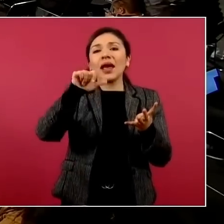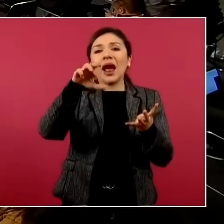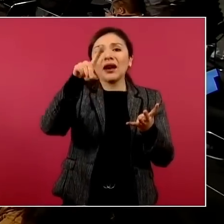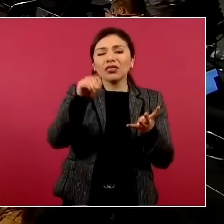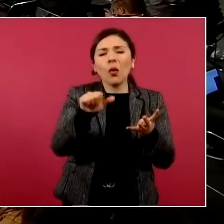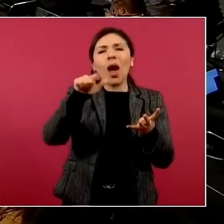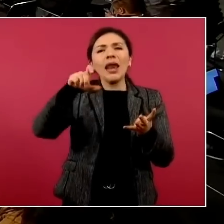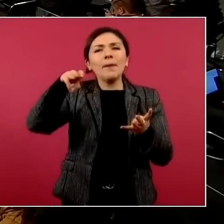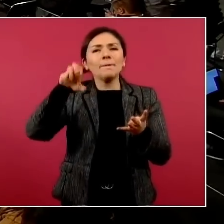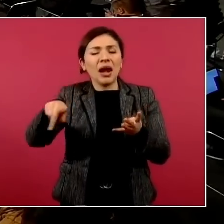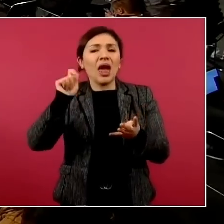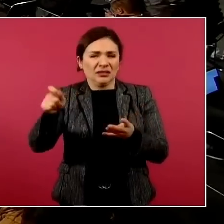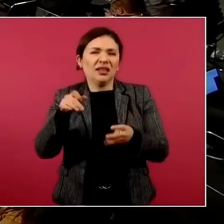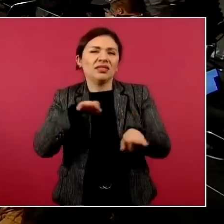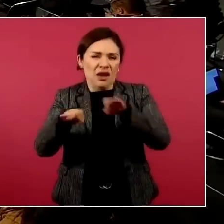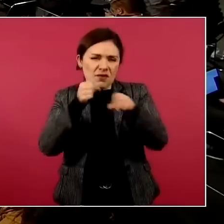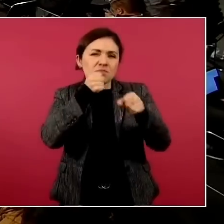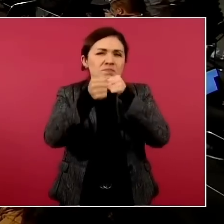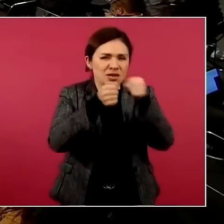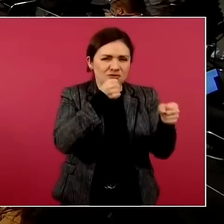este periodista que en su momento